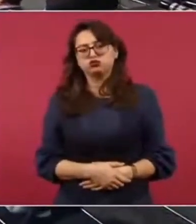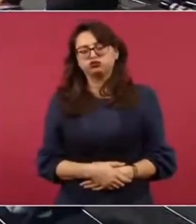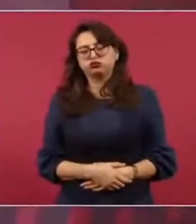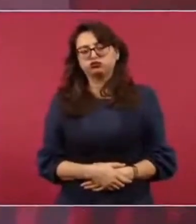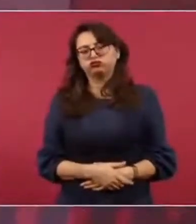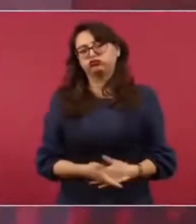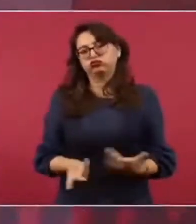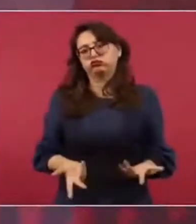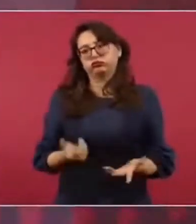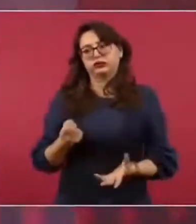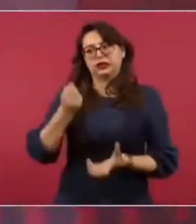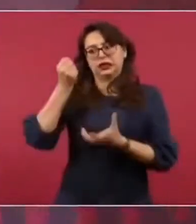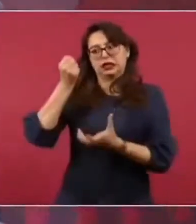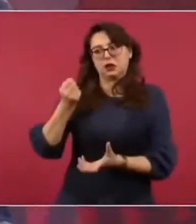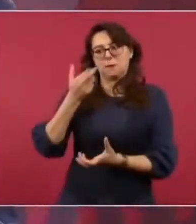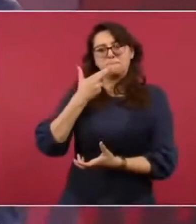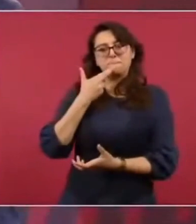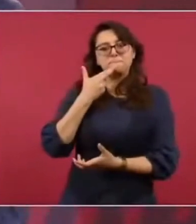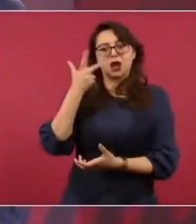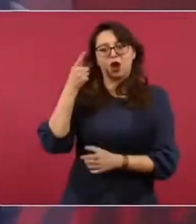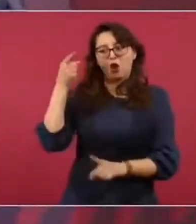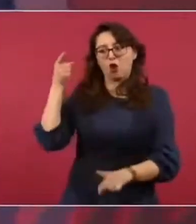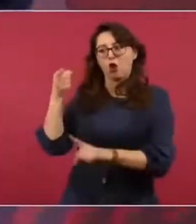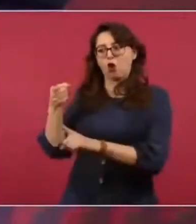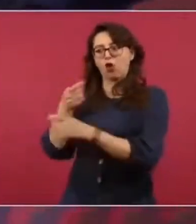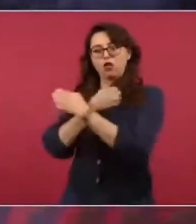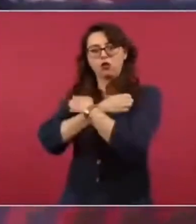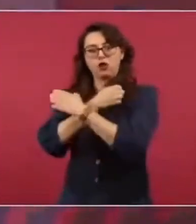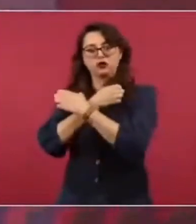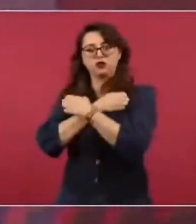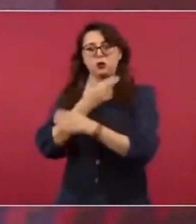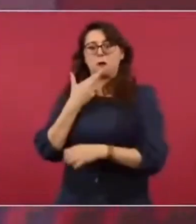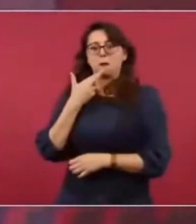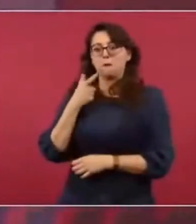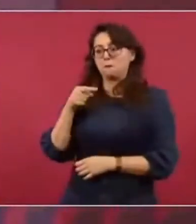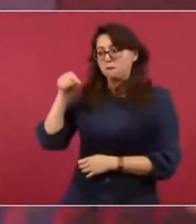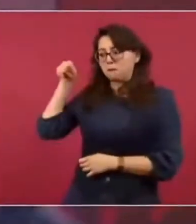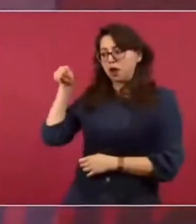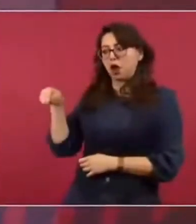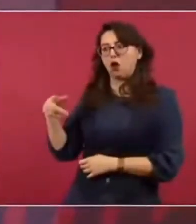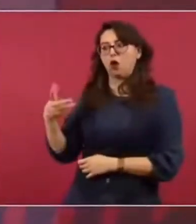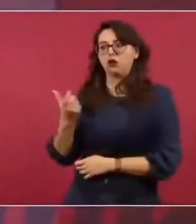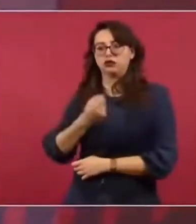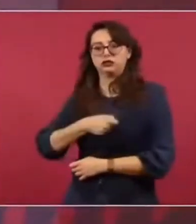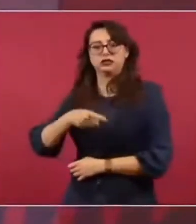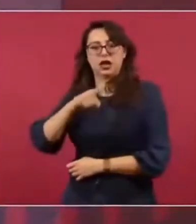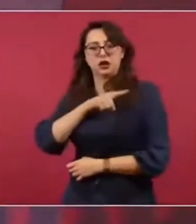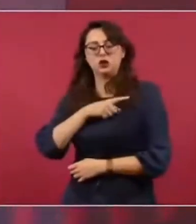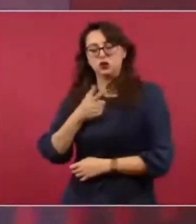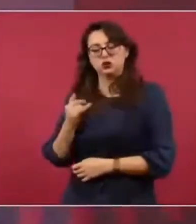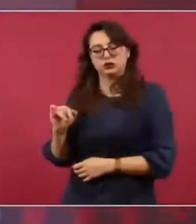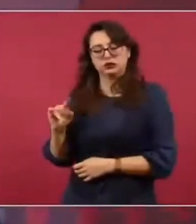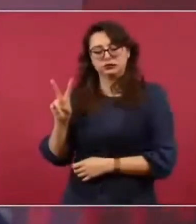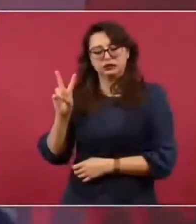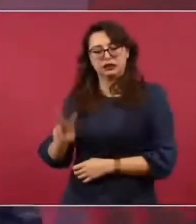hasta cierto punto, pero la gente,